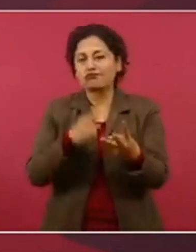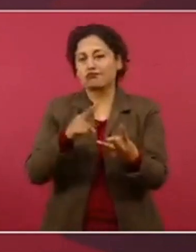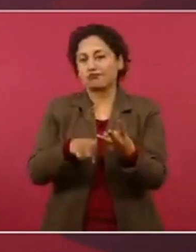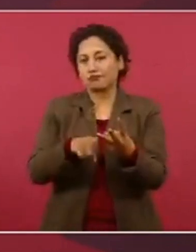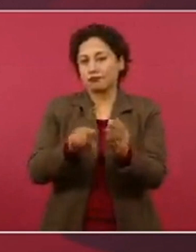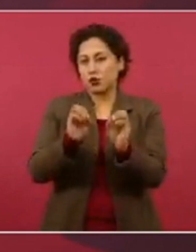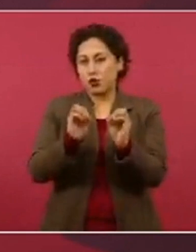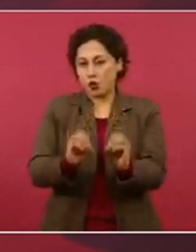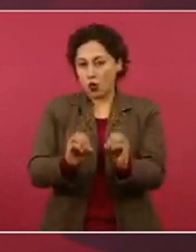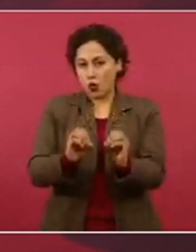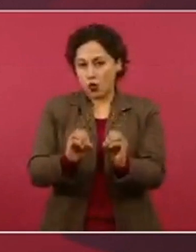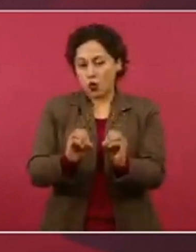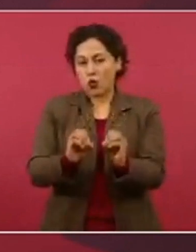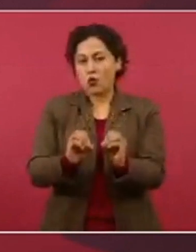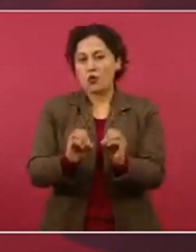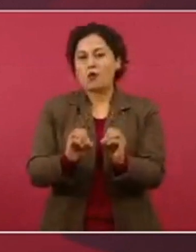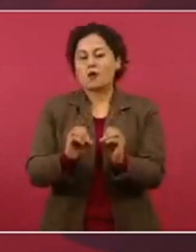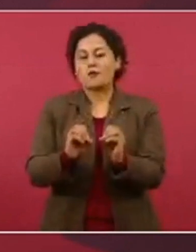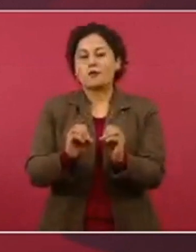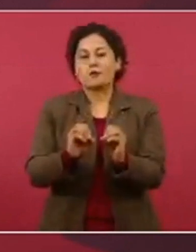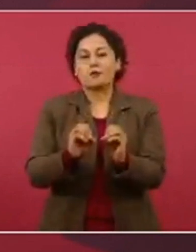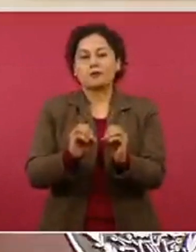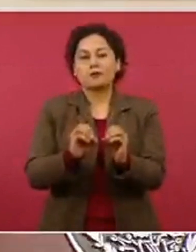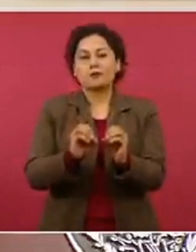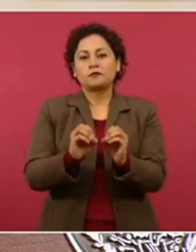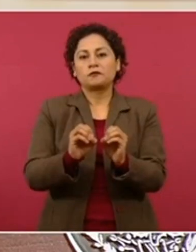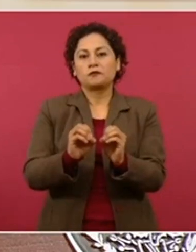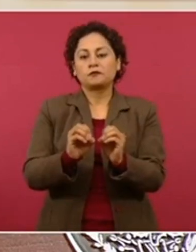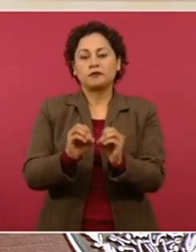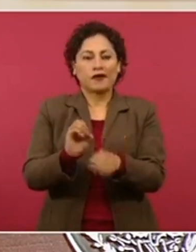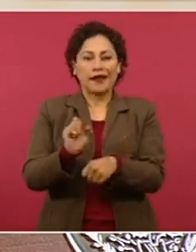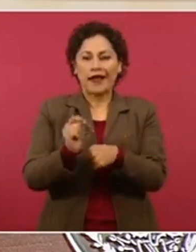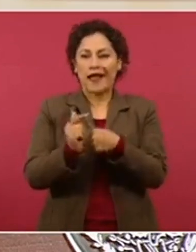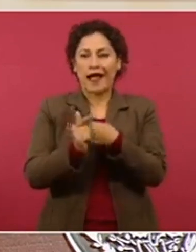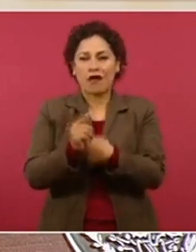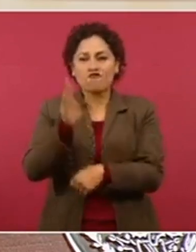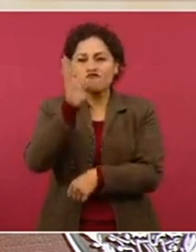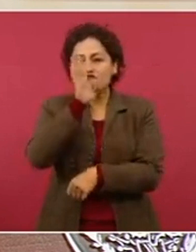a un acto premeditado.